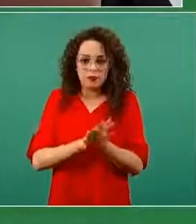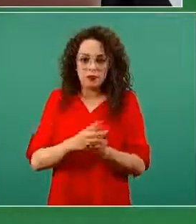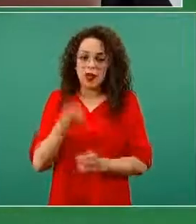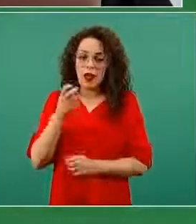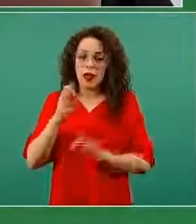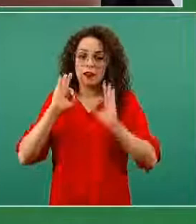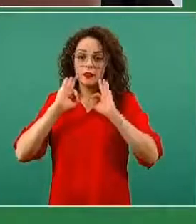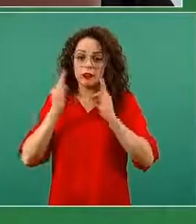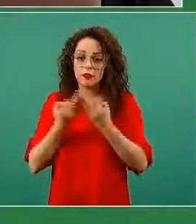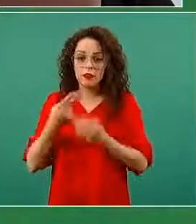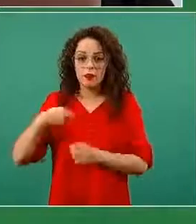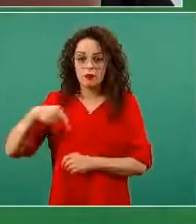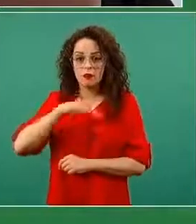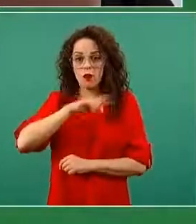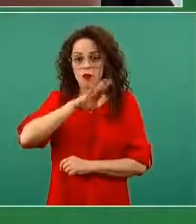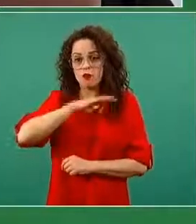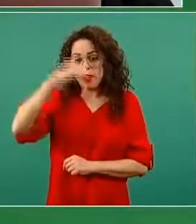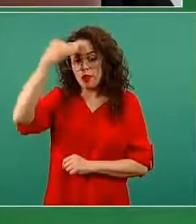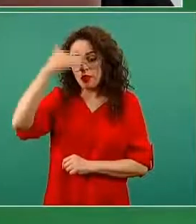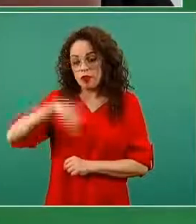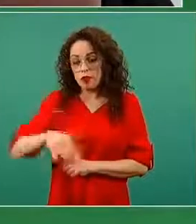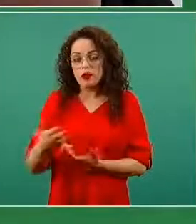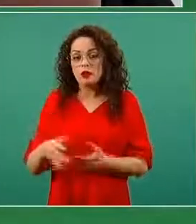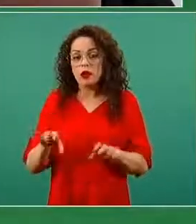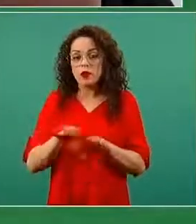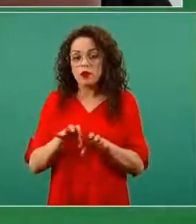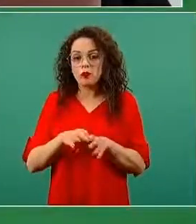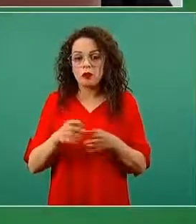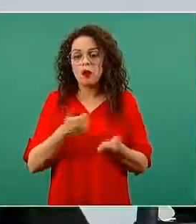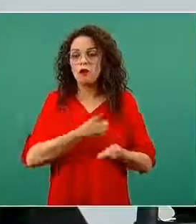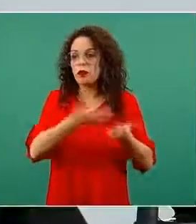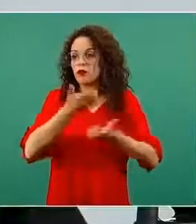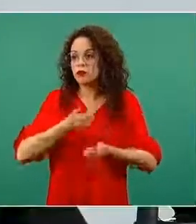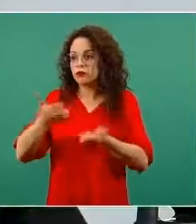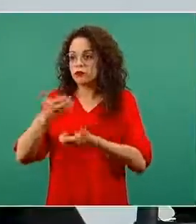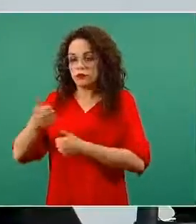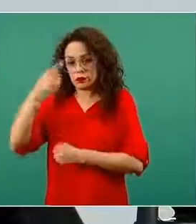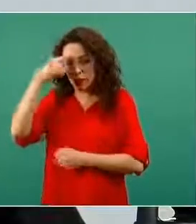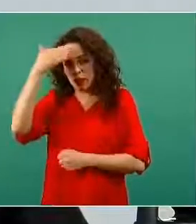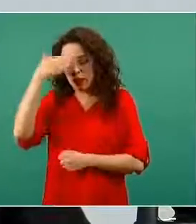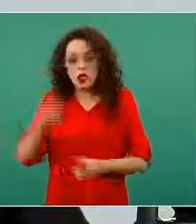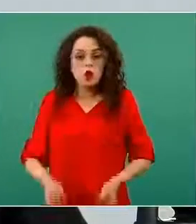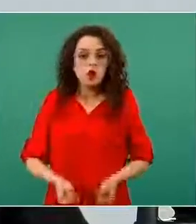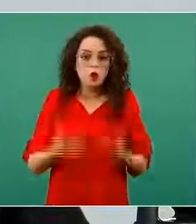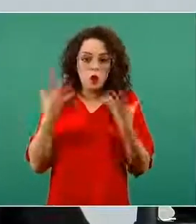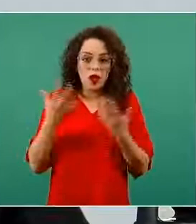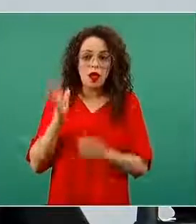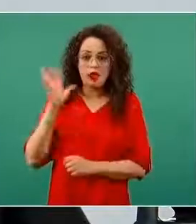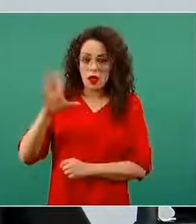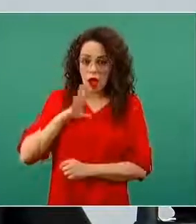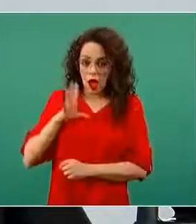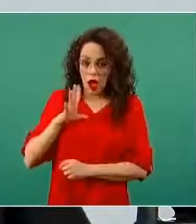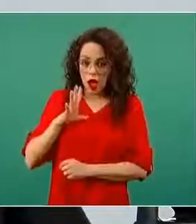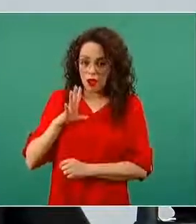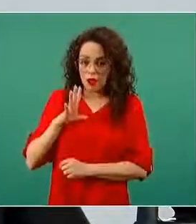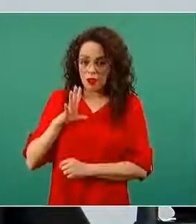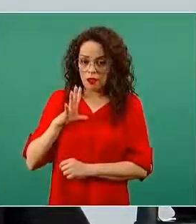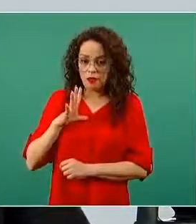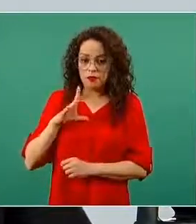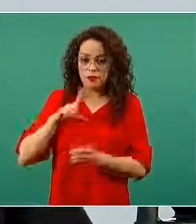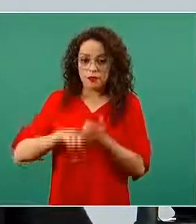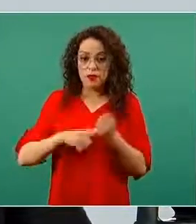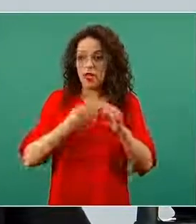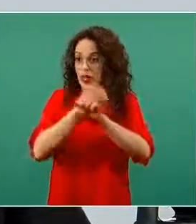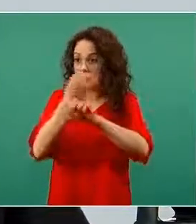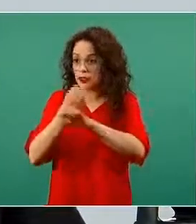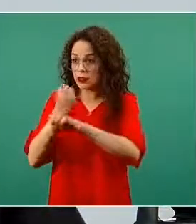también de cuantificar cómo distribuir las vacunas, aunque ya están disponibles y contempladas a nivel